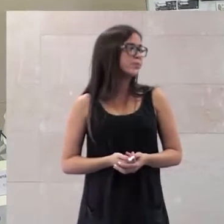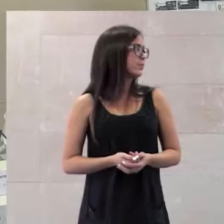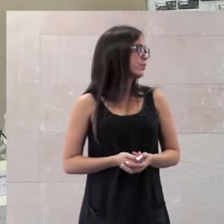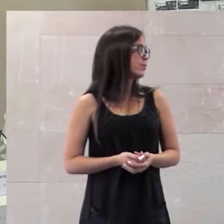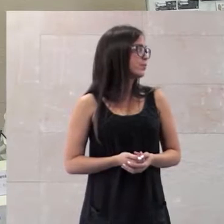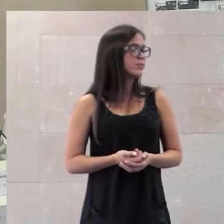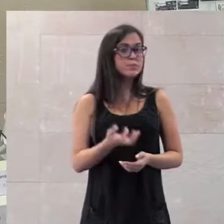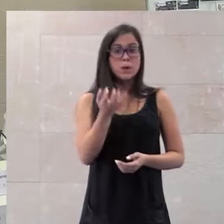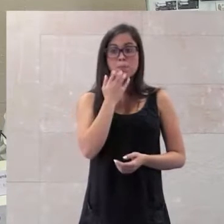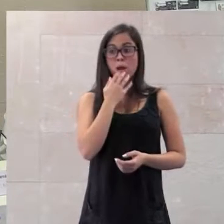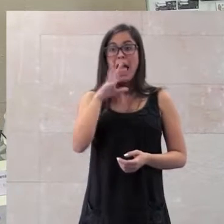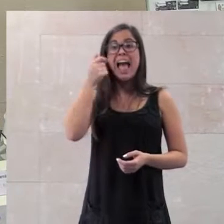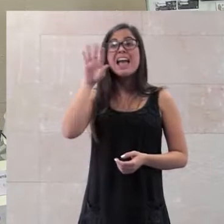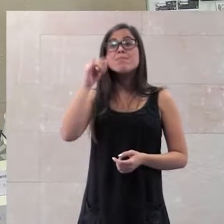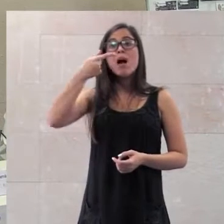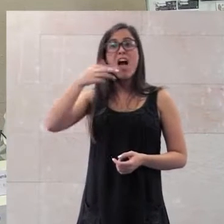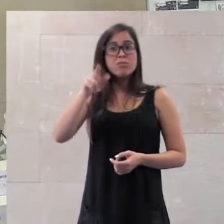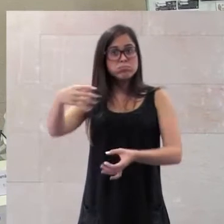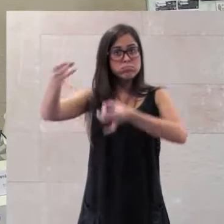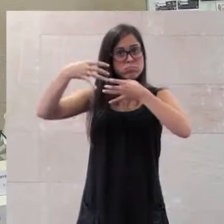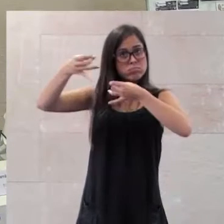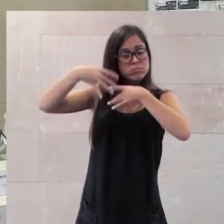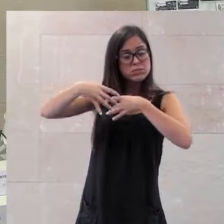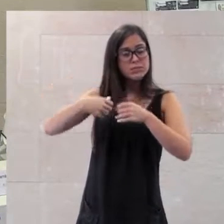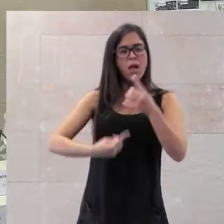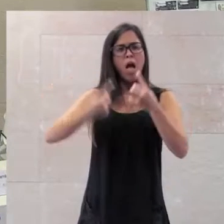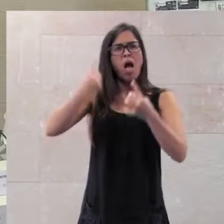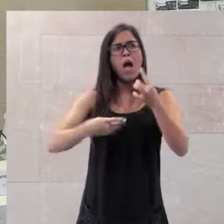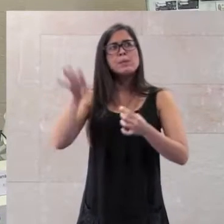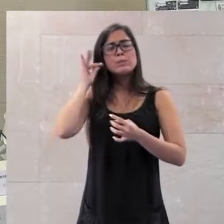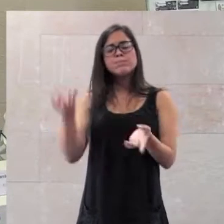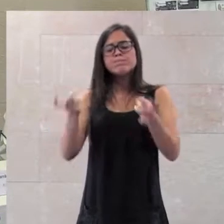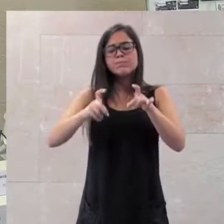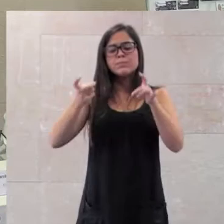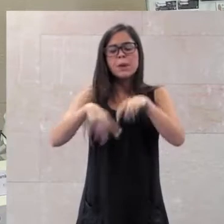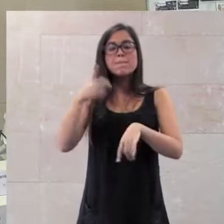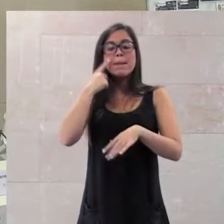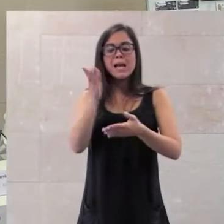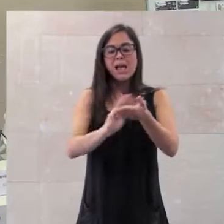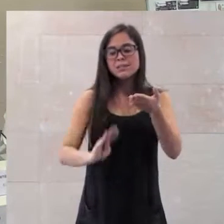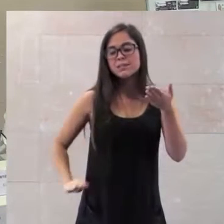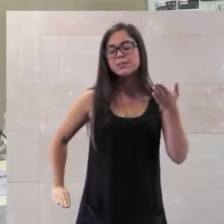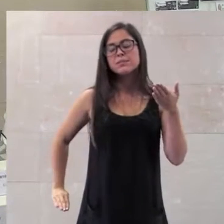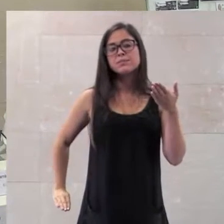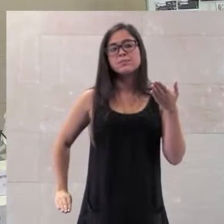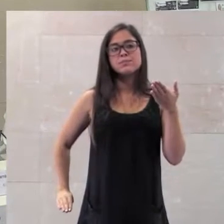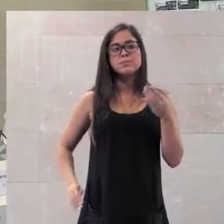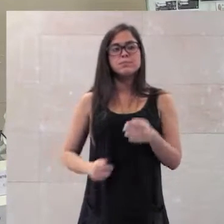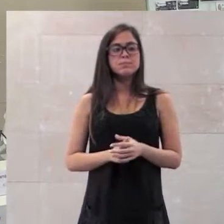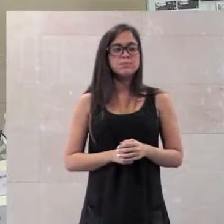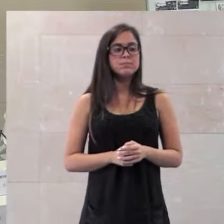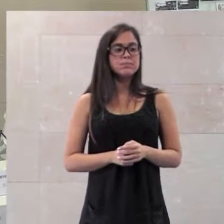por ejemplo, en Eibar me contaban que algunas mujeres se juntaban para hacer escritos